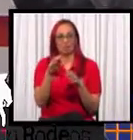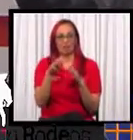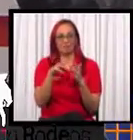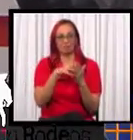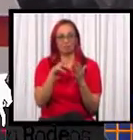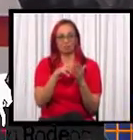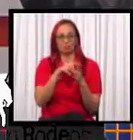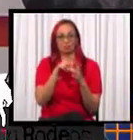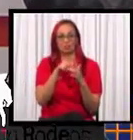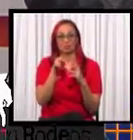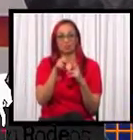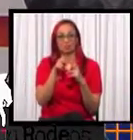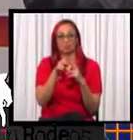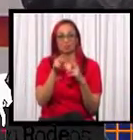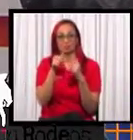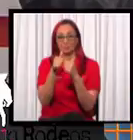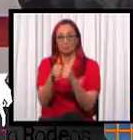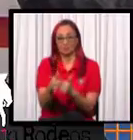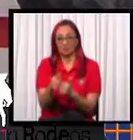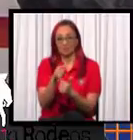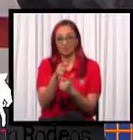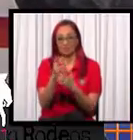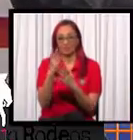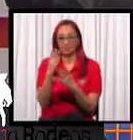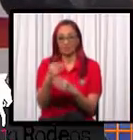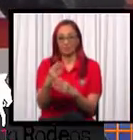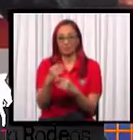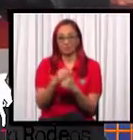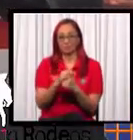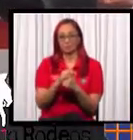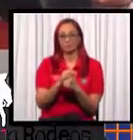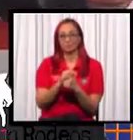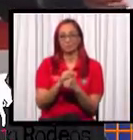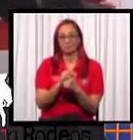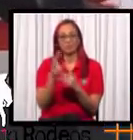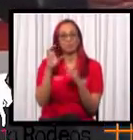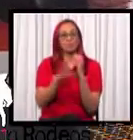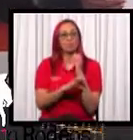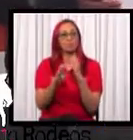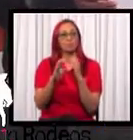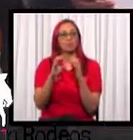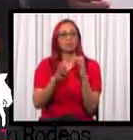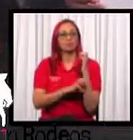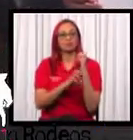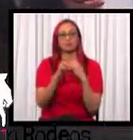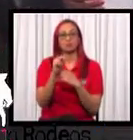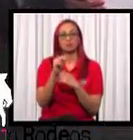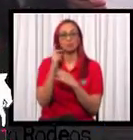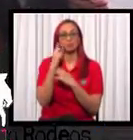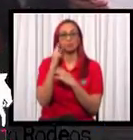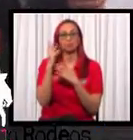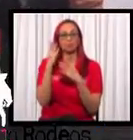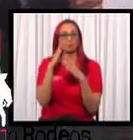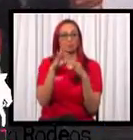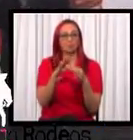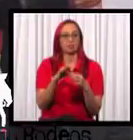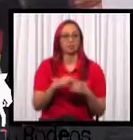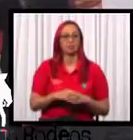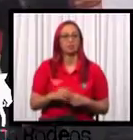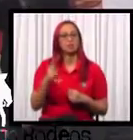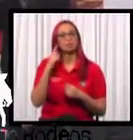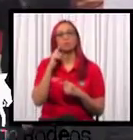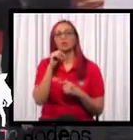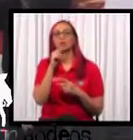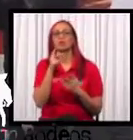conocen bien la información. ¿Y por qué Comercio Exterior no? Comercio Exterior no forma parte. No, pero ¿por qué no conocen bien si